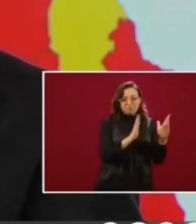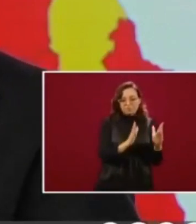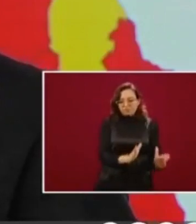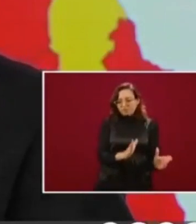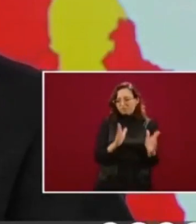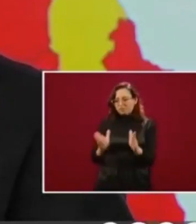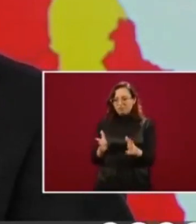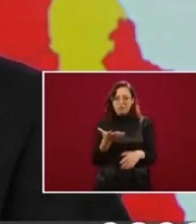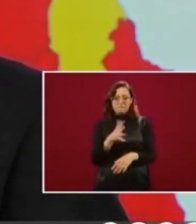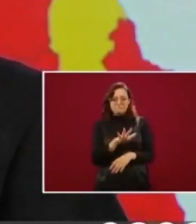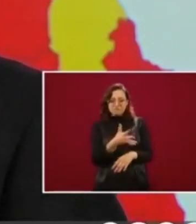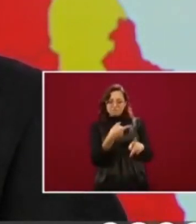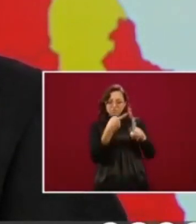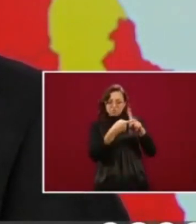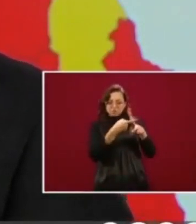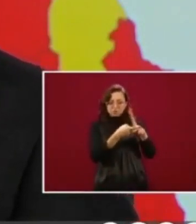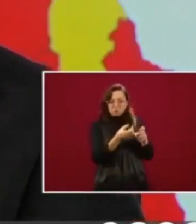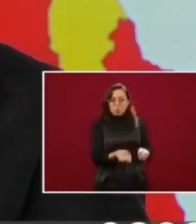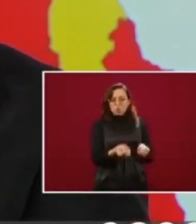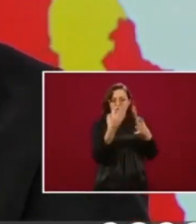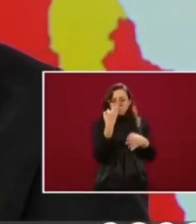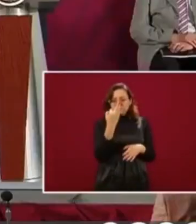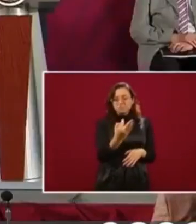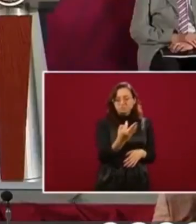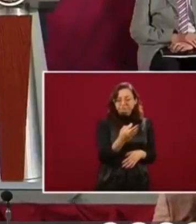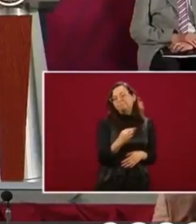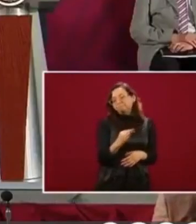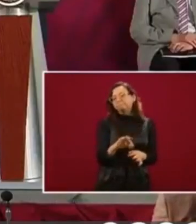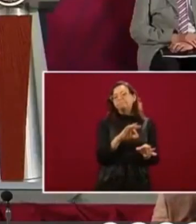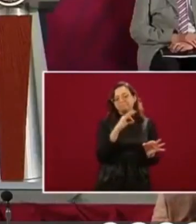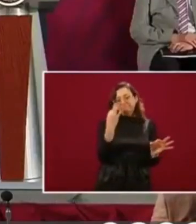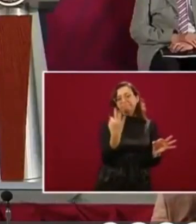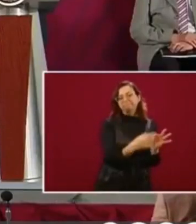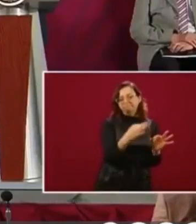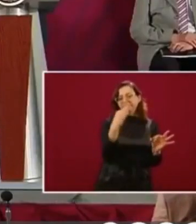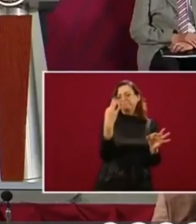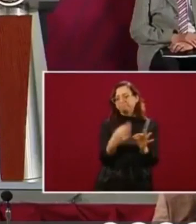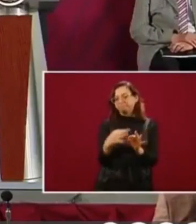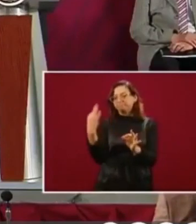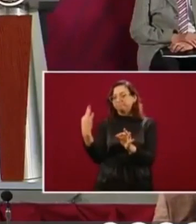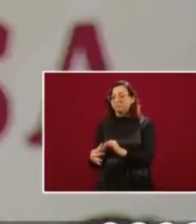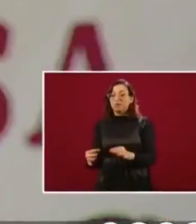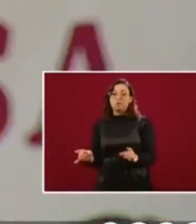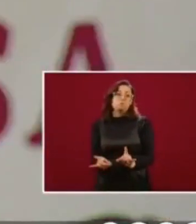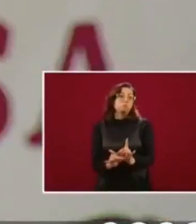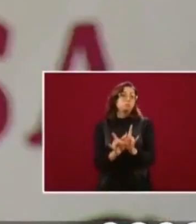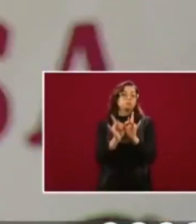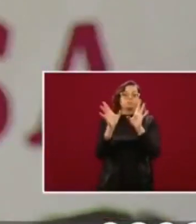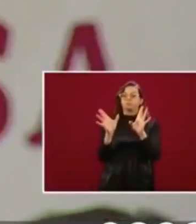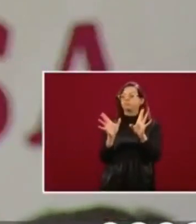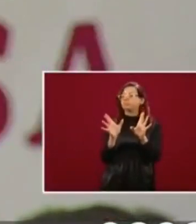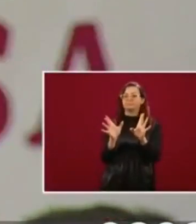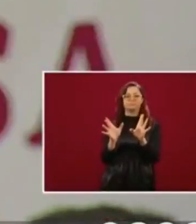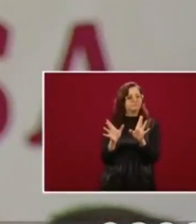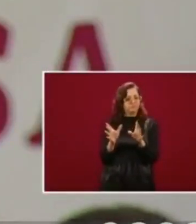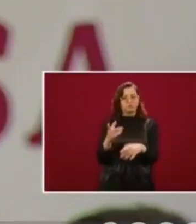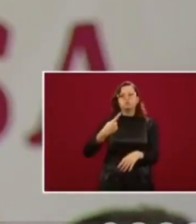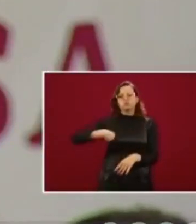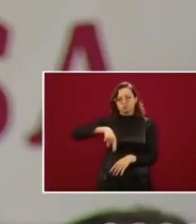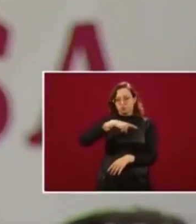lo teníamos contemplado. Esto no es una situación casual, esto es la aplicación del conocimiento